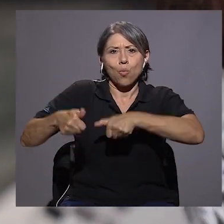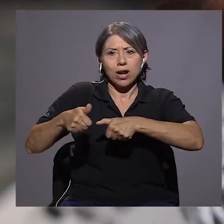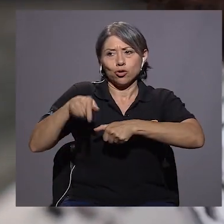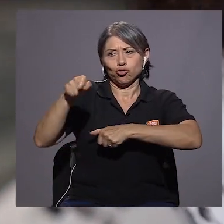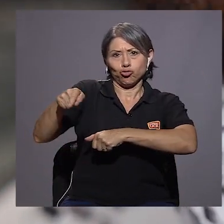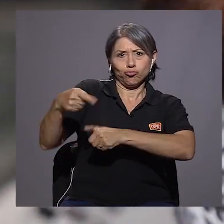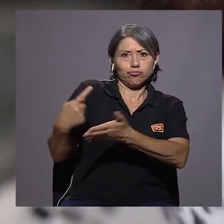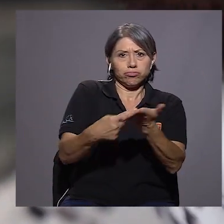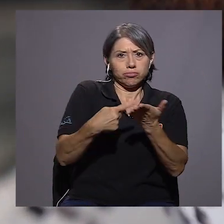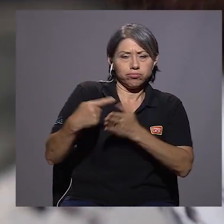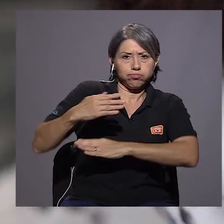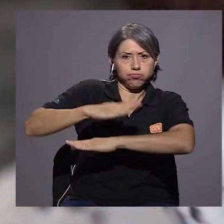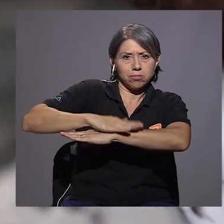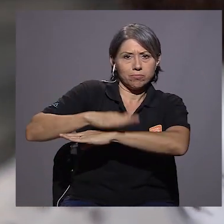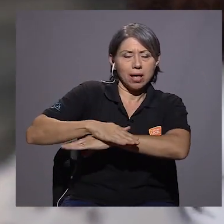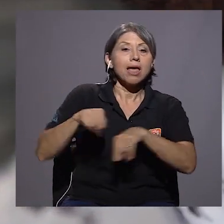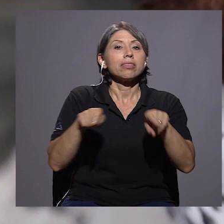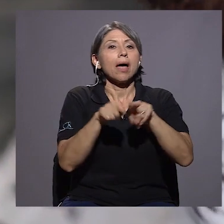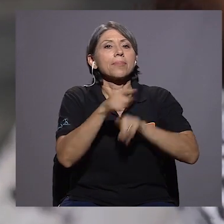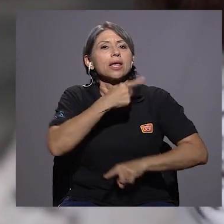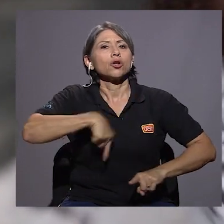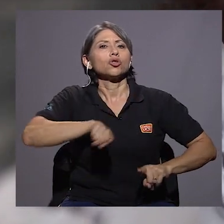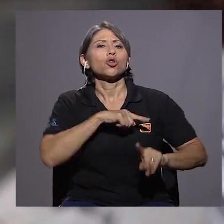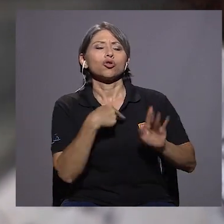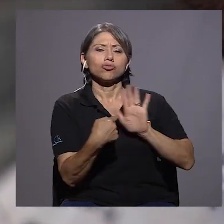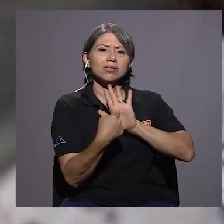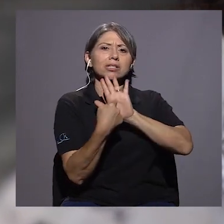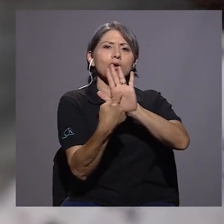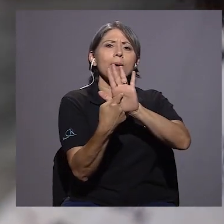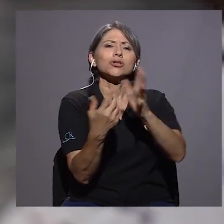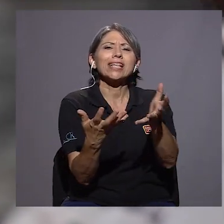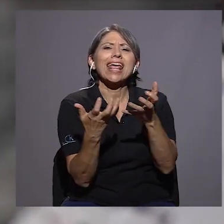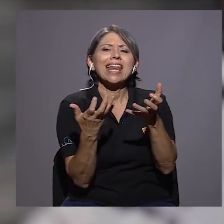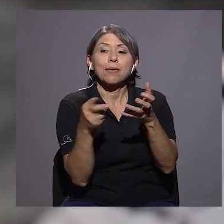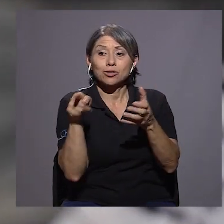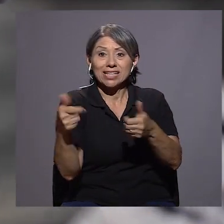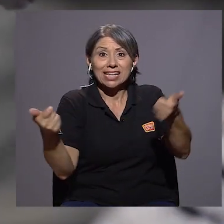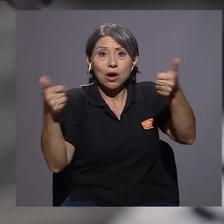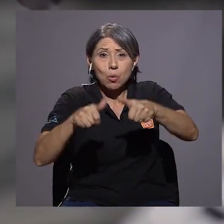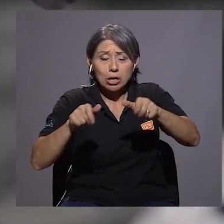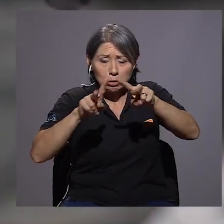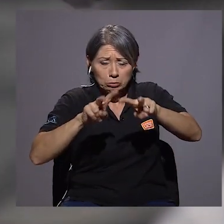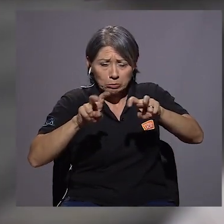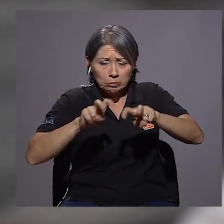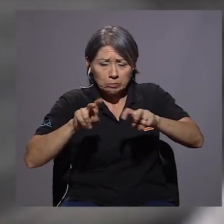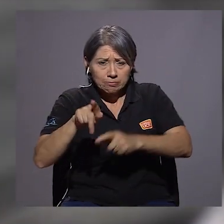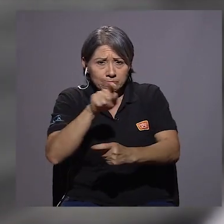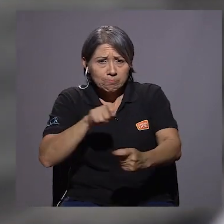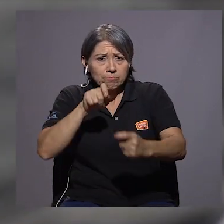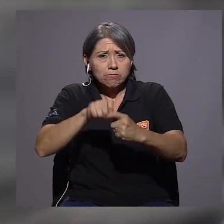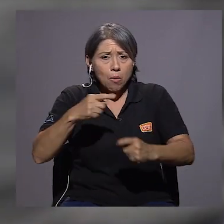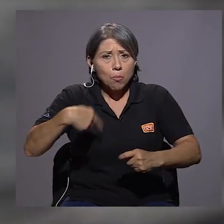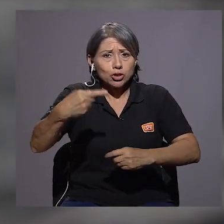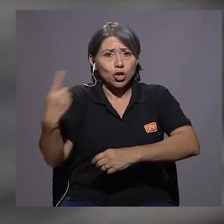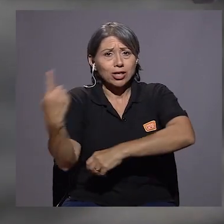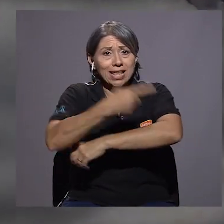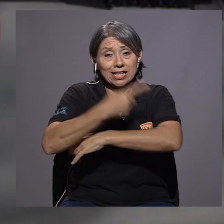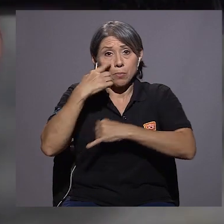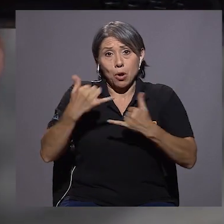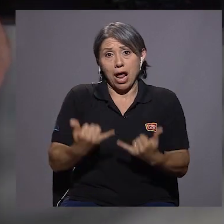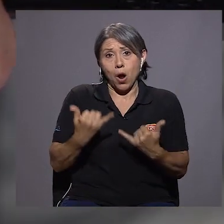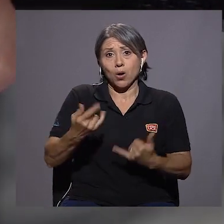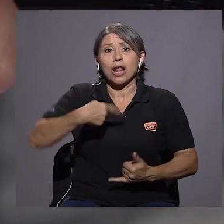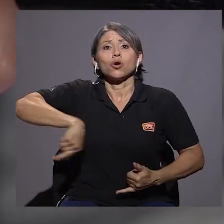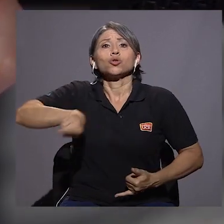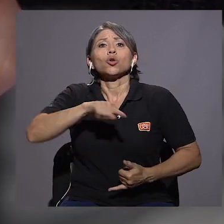los acuerdos llegados por dicha mesa. También extenuamos nuestra intención del análisis detallado de dicho acuerdo en los posteriores